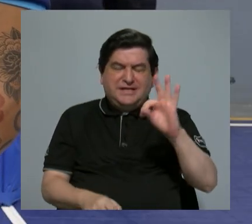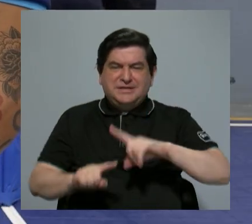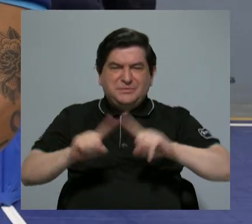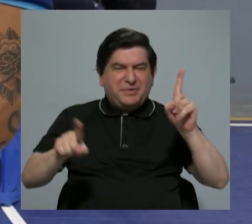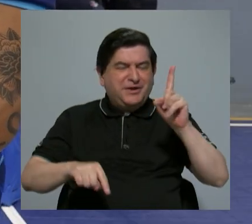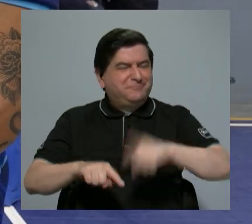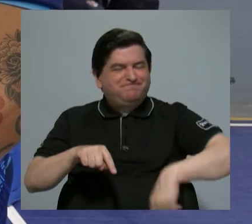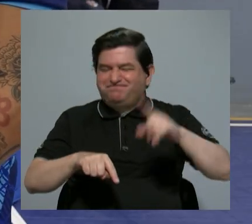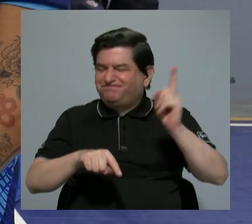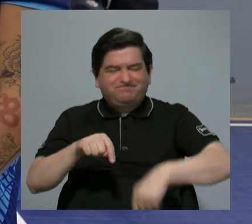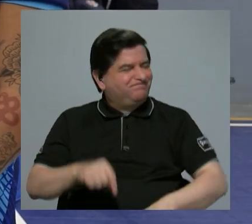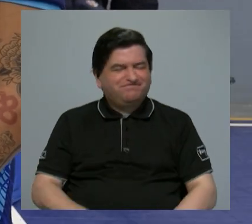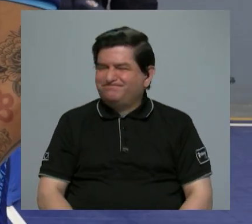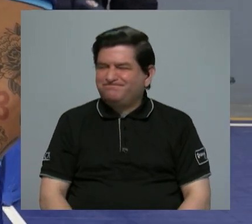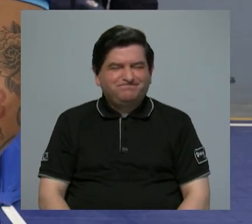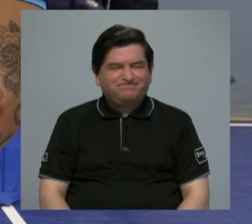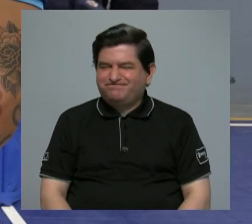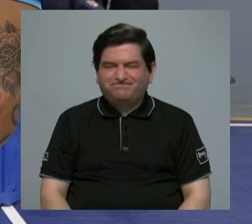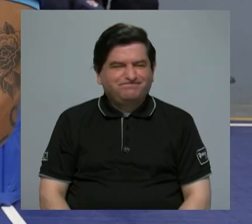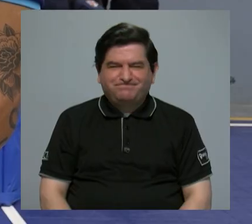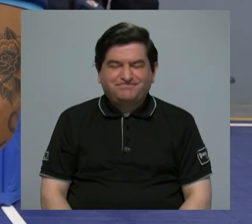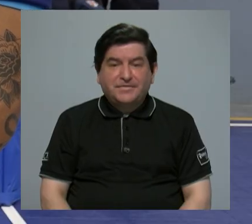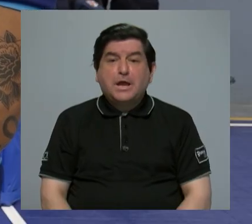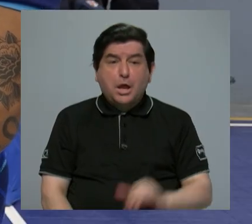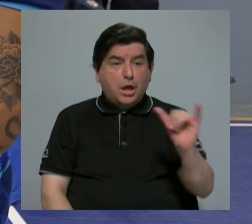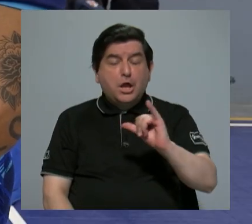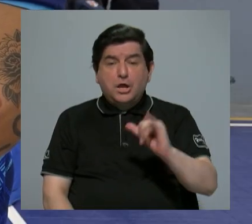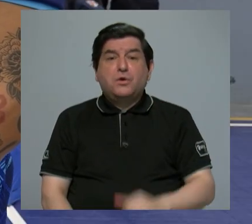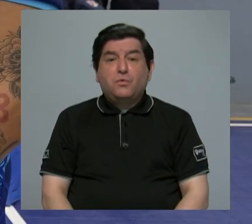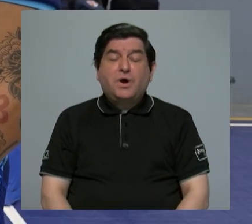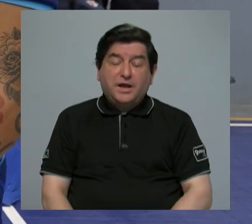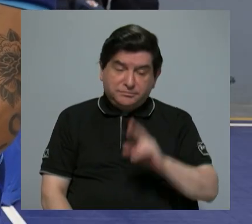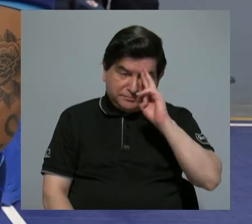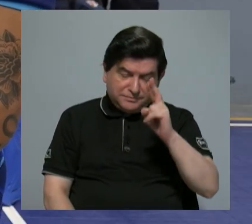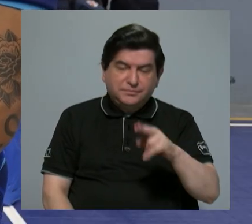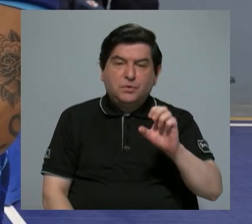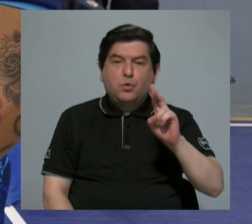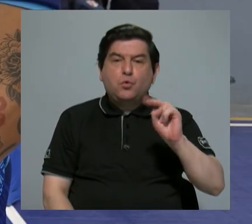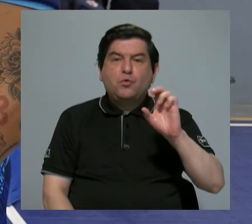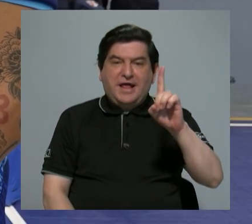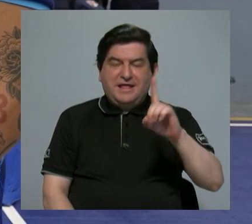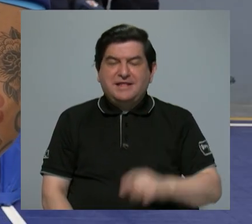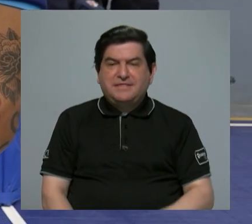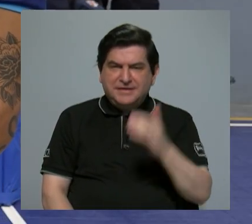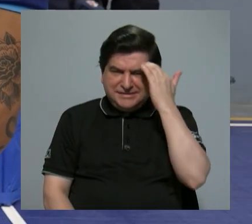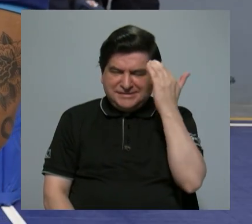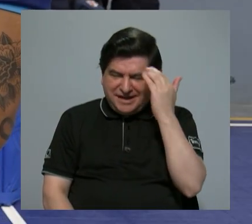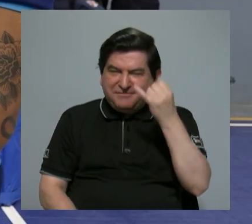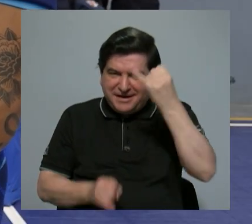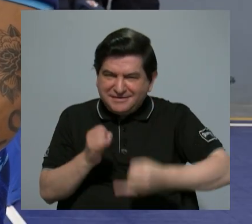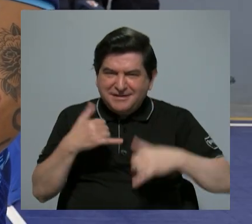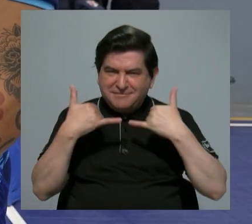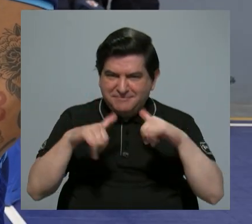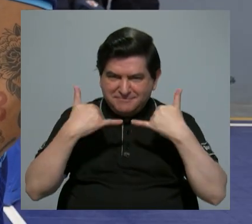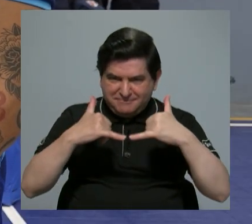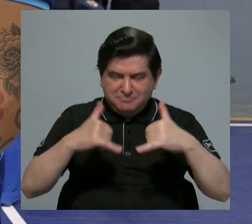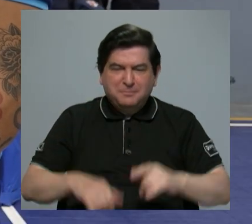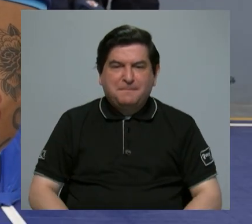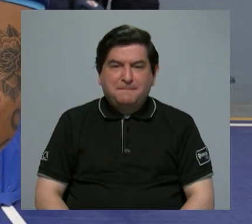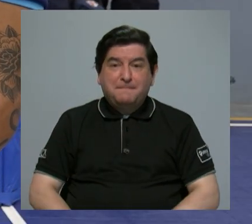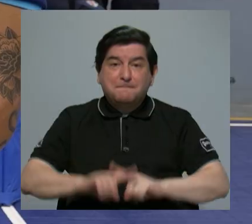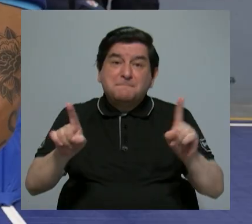pero lastimosamente no se nos dio. No, hay que darle también los puntos a la UNED. Jugó muy bien, supo cerrar,